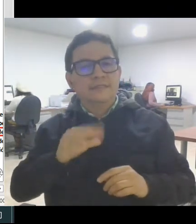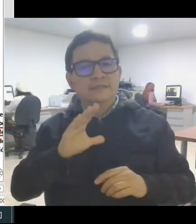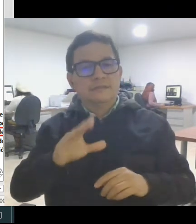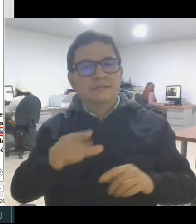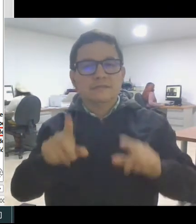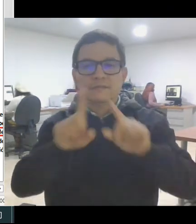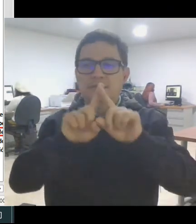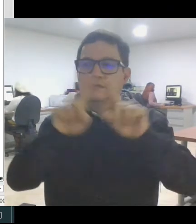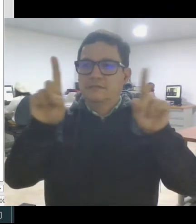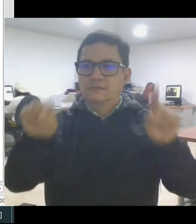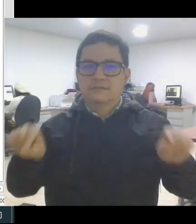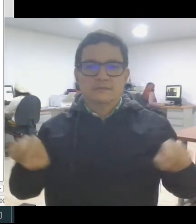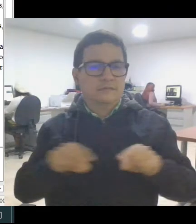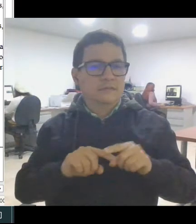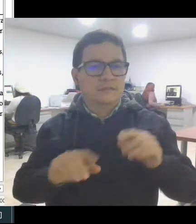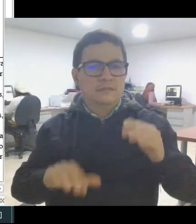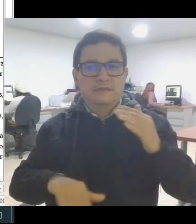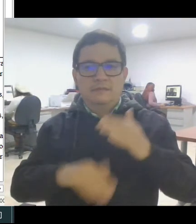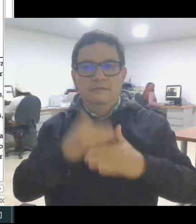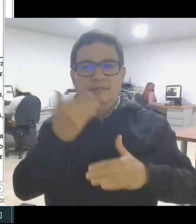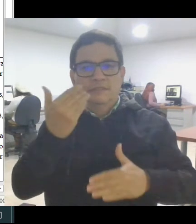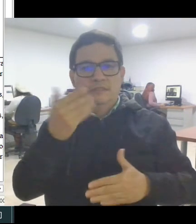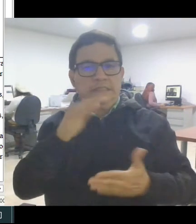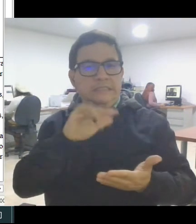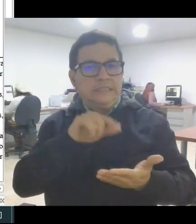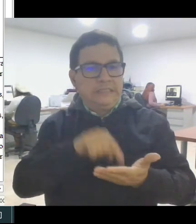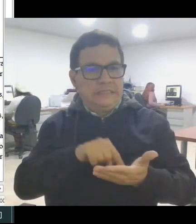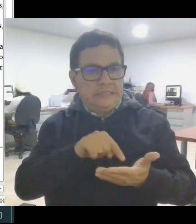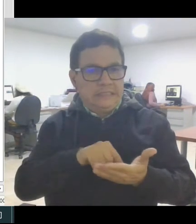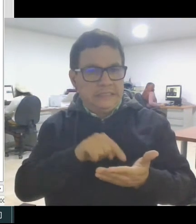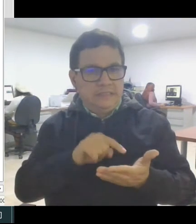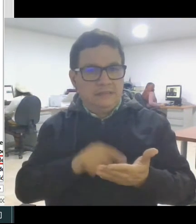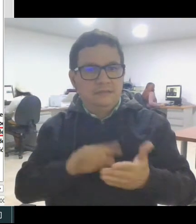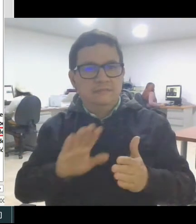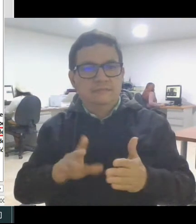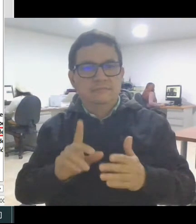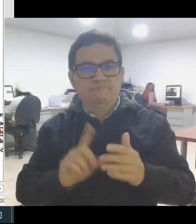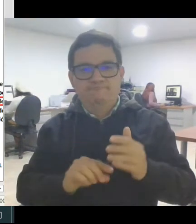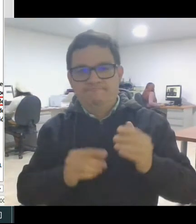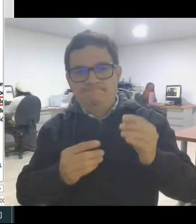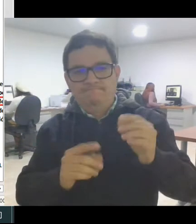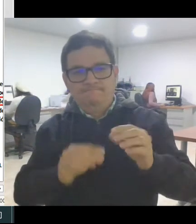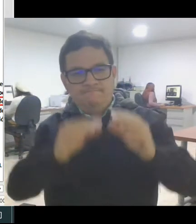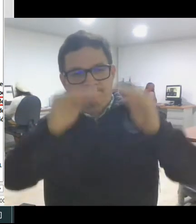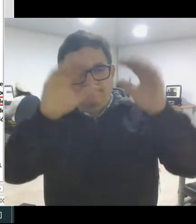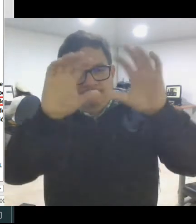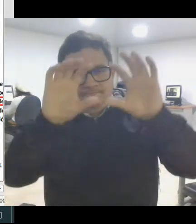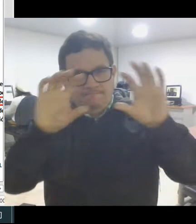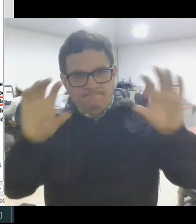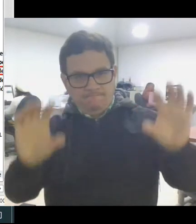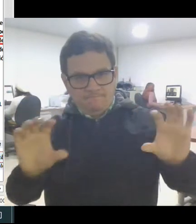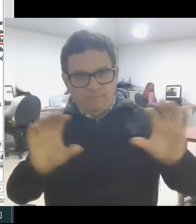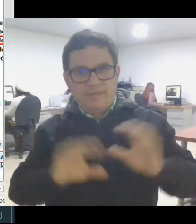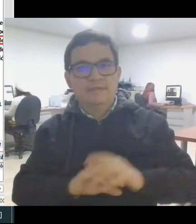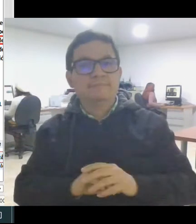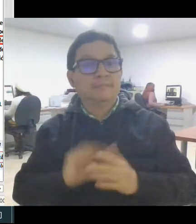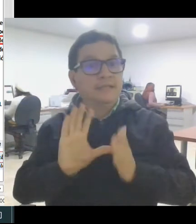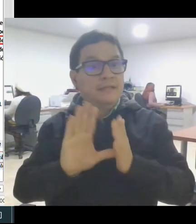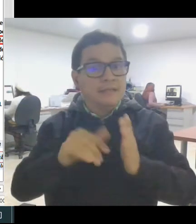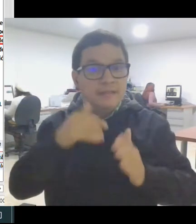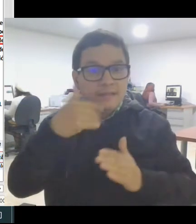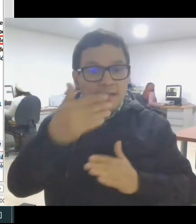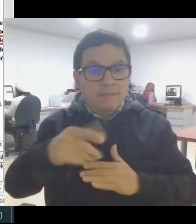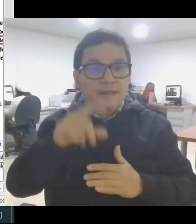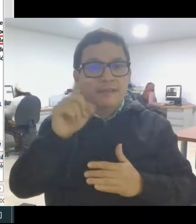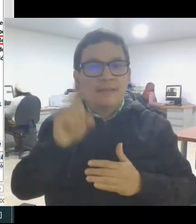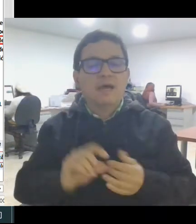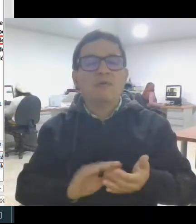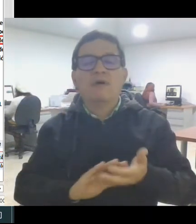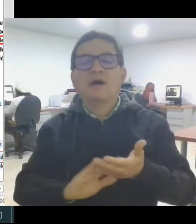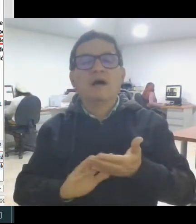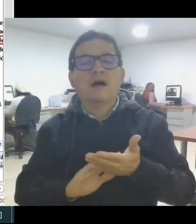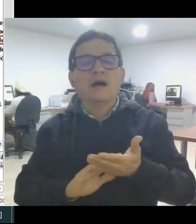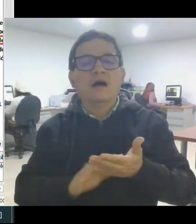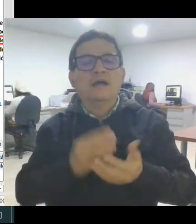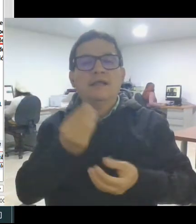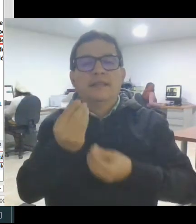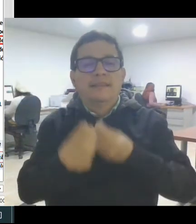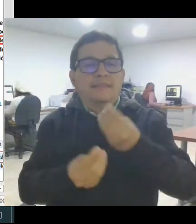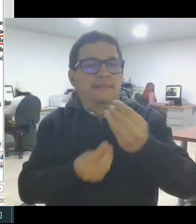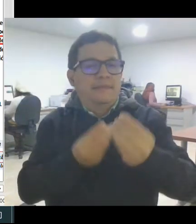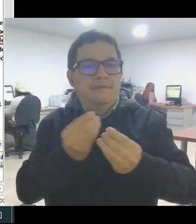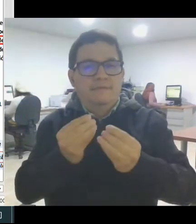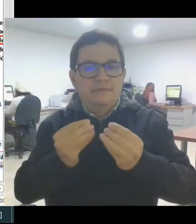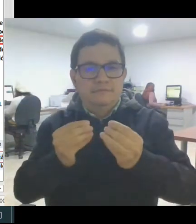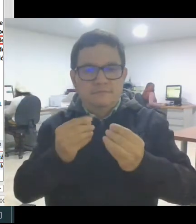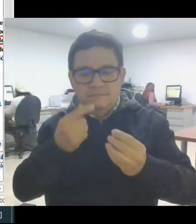planteamiento inicial, que es el que tenemos acá en la parte de arriba. Posteriormente, debo plantear